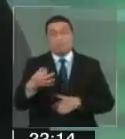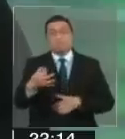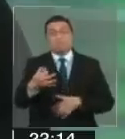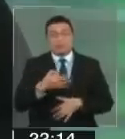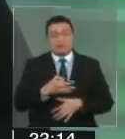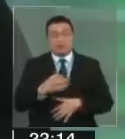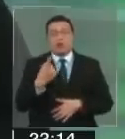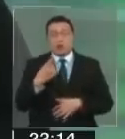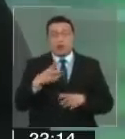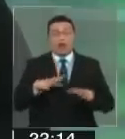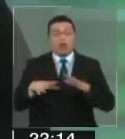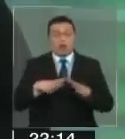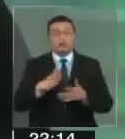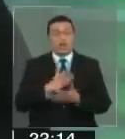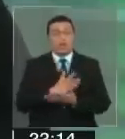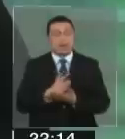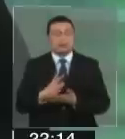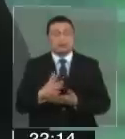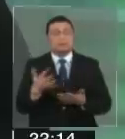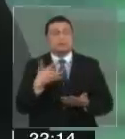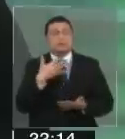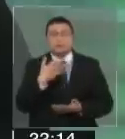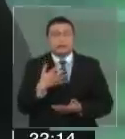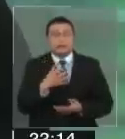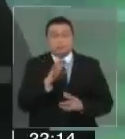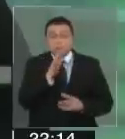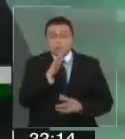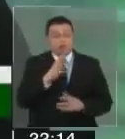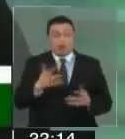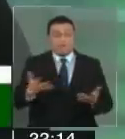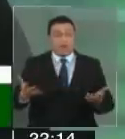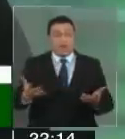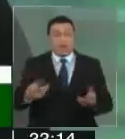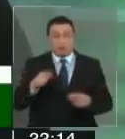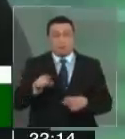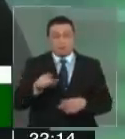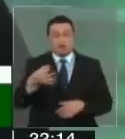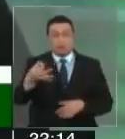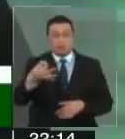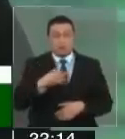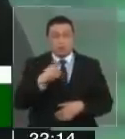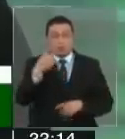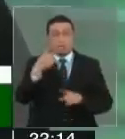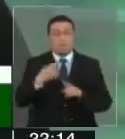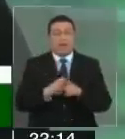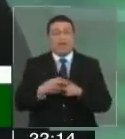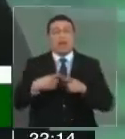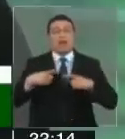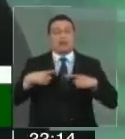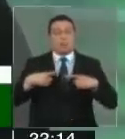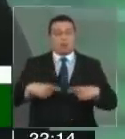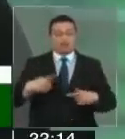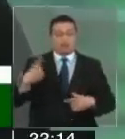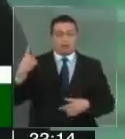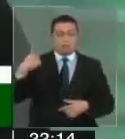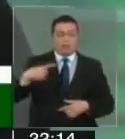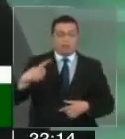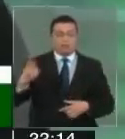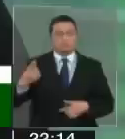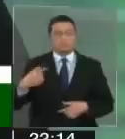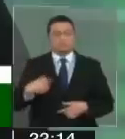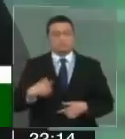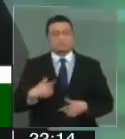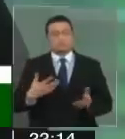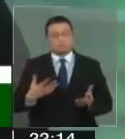algo pasaba, no sabíamos qué. Yeah. Por lo tanto, yo hice un mes de reposo. Y el día,